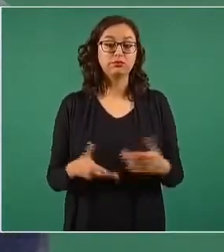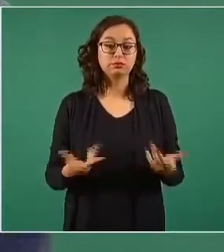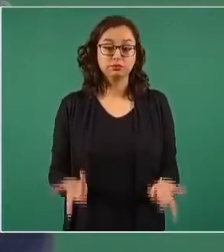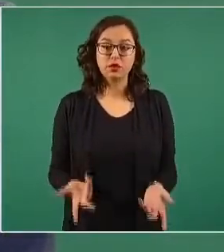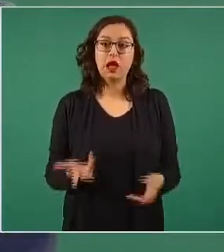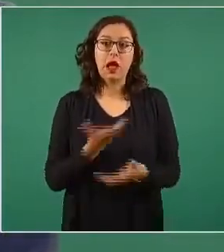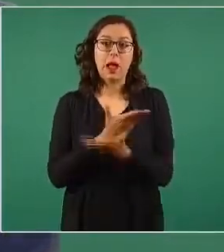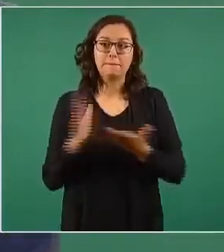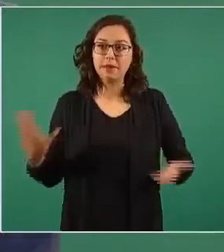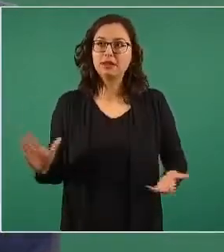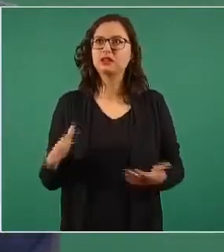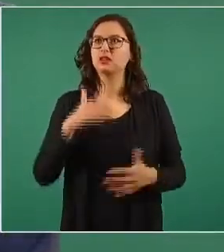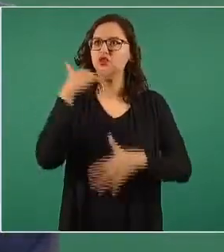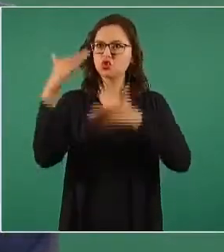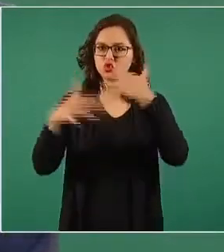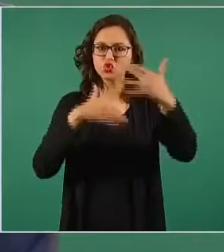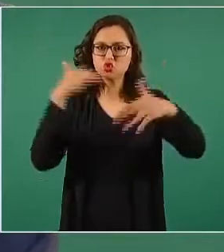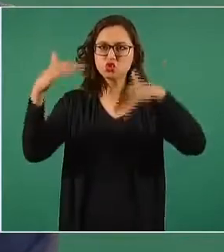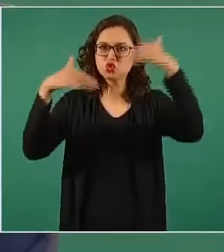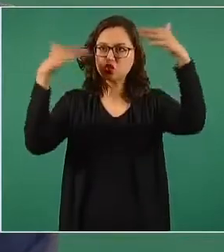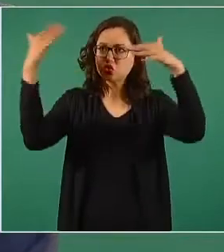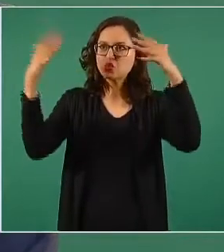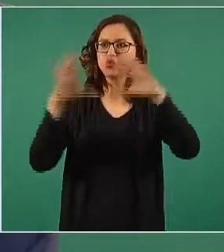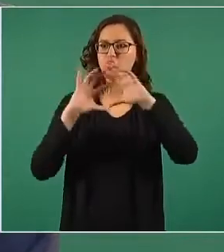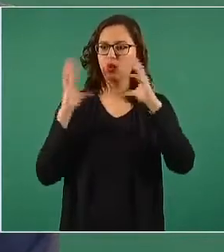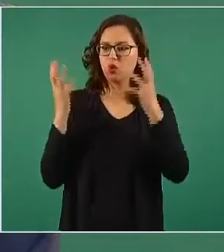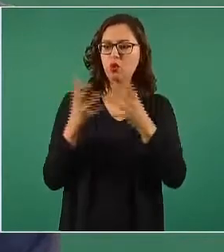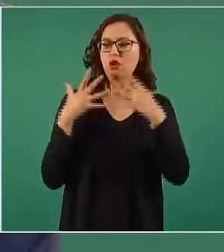efecto invernadero, de la contaminación,